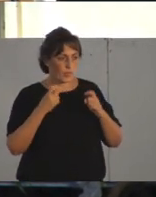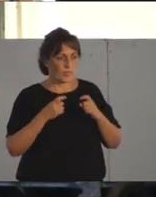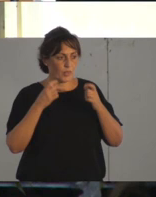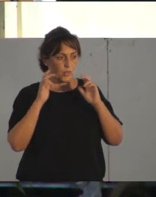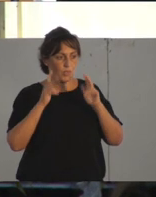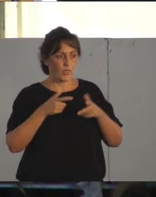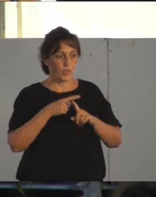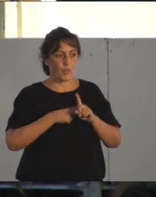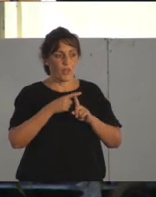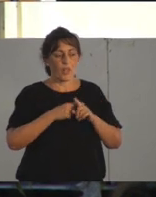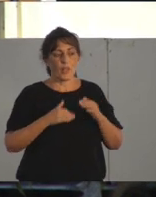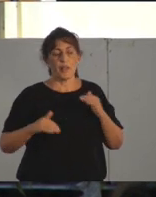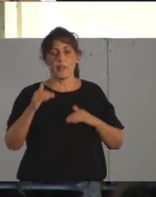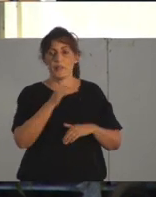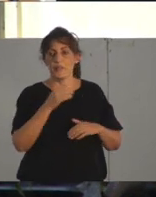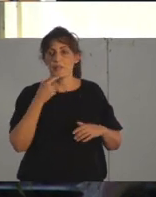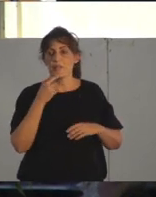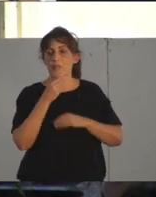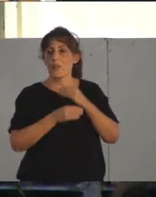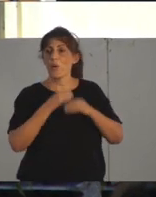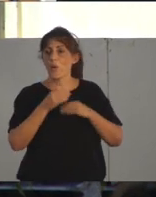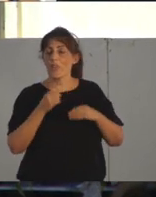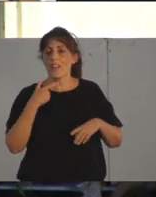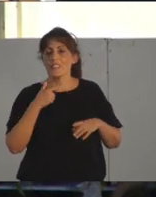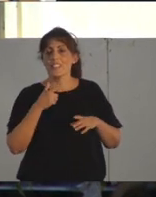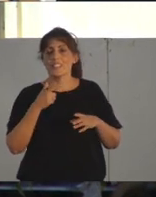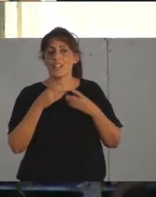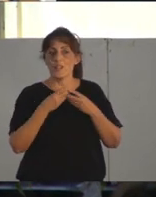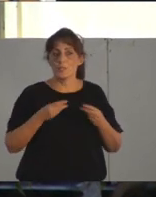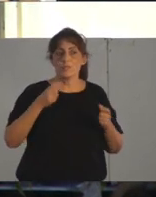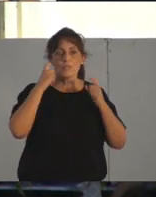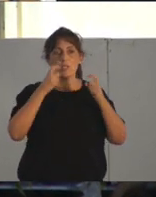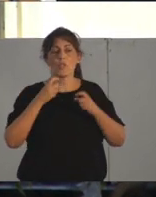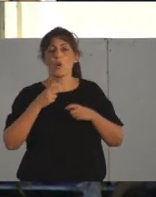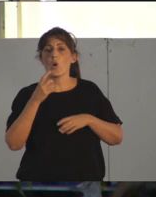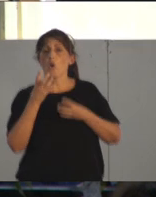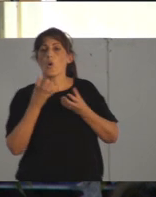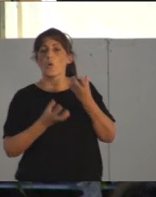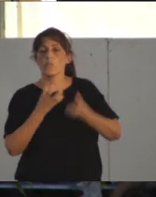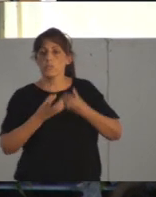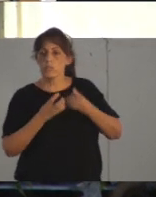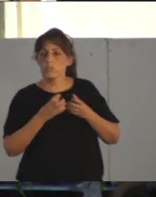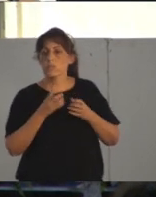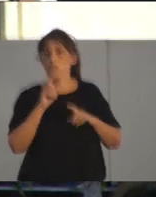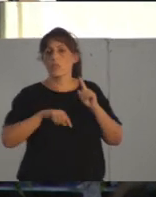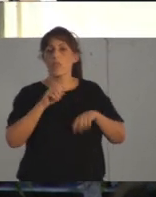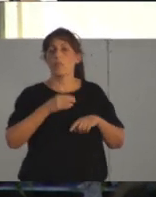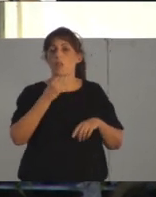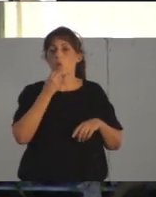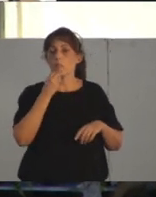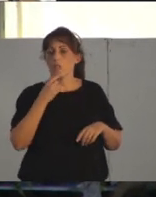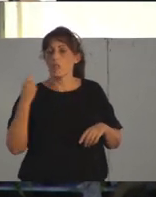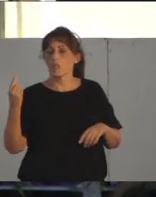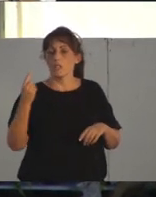los texturizados. Cuando hacen una texturización se trata de procesar la comida, pero manteniendo las características organolépticas de